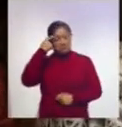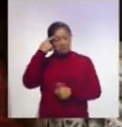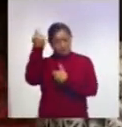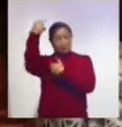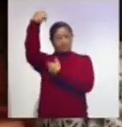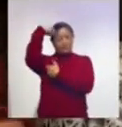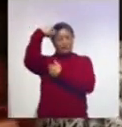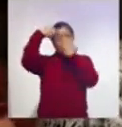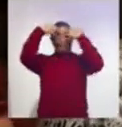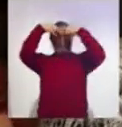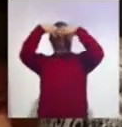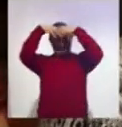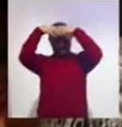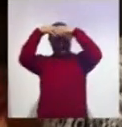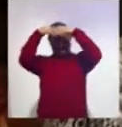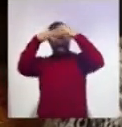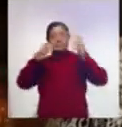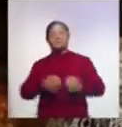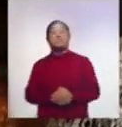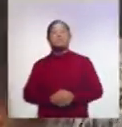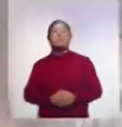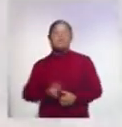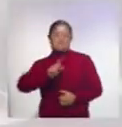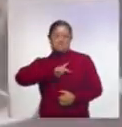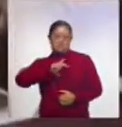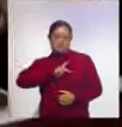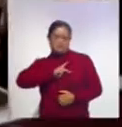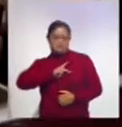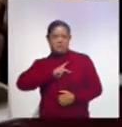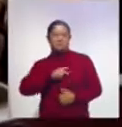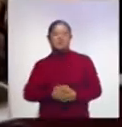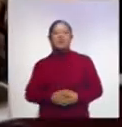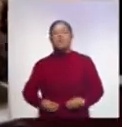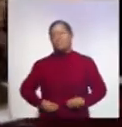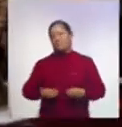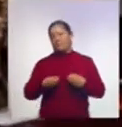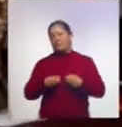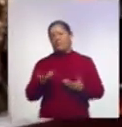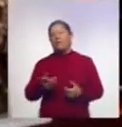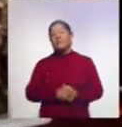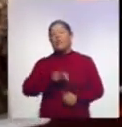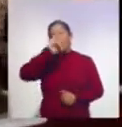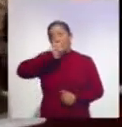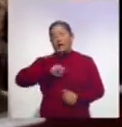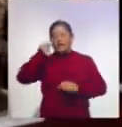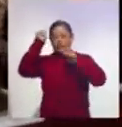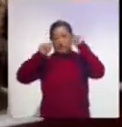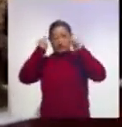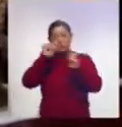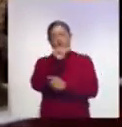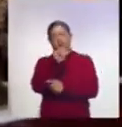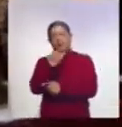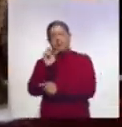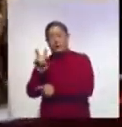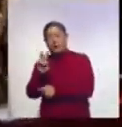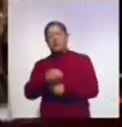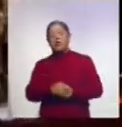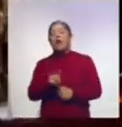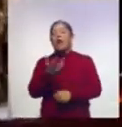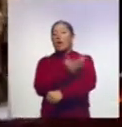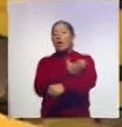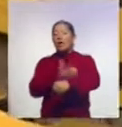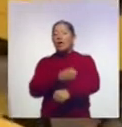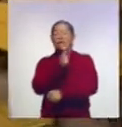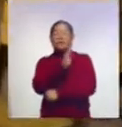patrimonio edificado y también de su patrimonio vivo. La secretaria de Turismo en el estado, Anabel Alvarado Varela, quien acompañó a